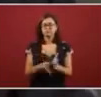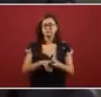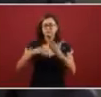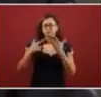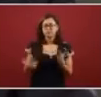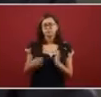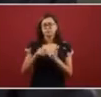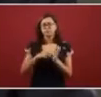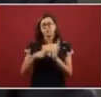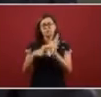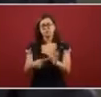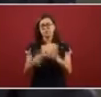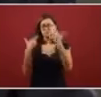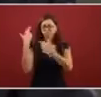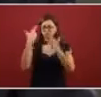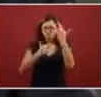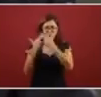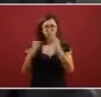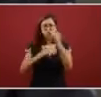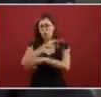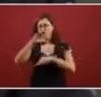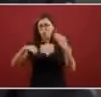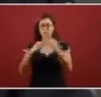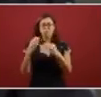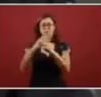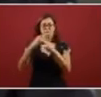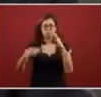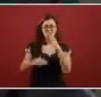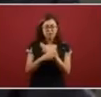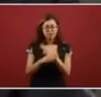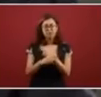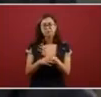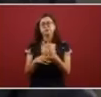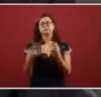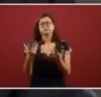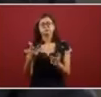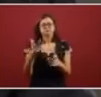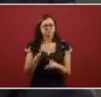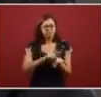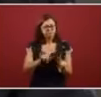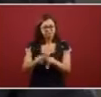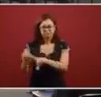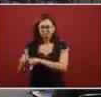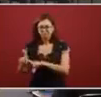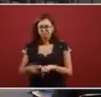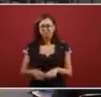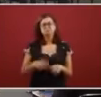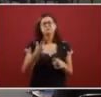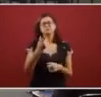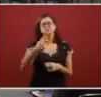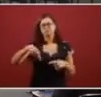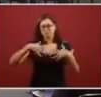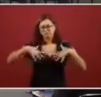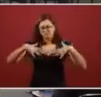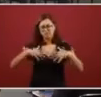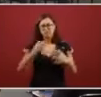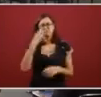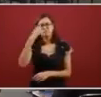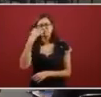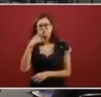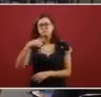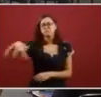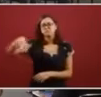estudios que se realizaron a todos los materiales y útiles escolares para que esta información ayude a los padres de familia en ver cuáles